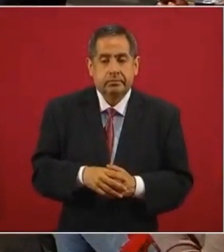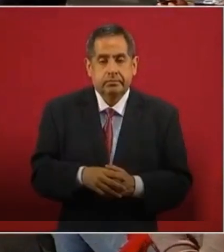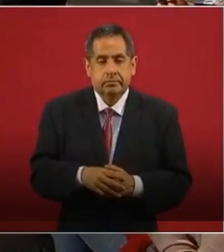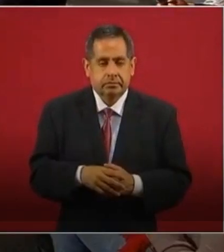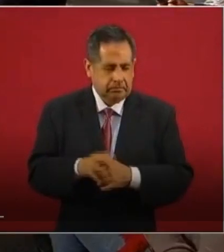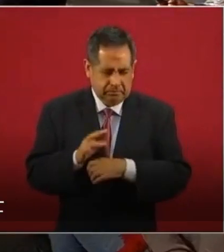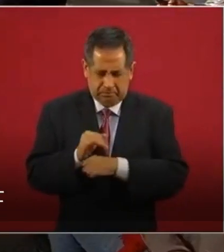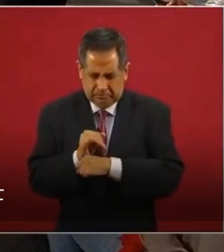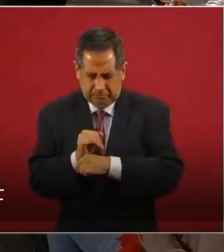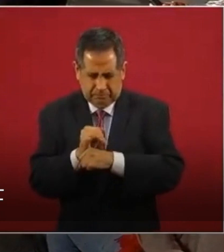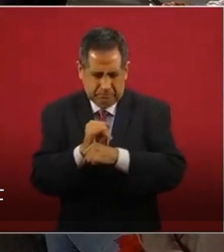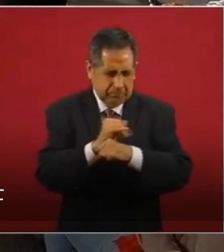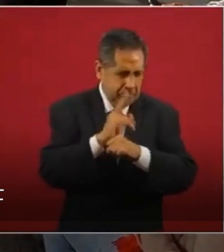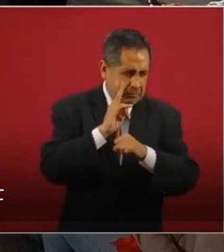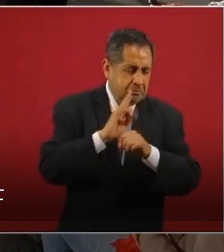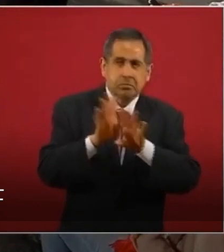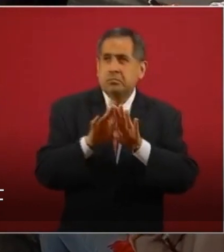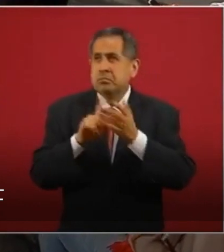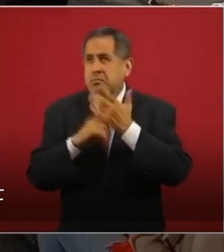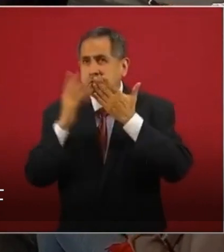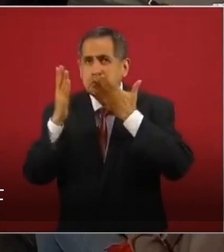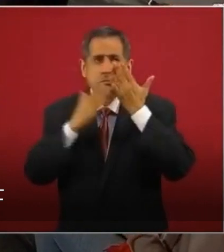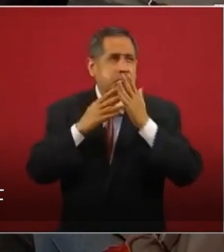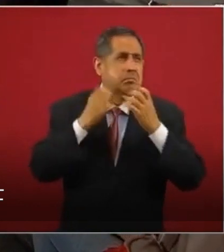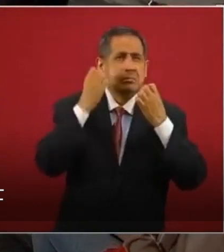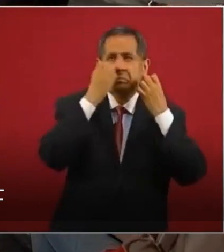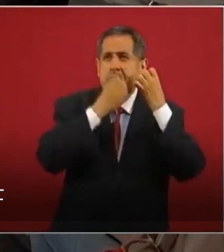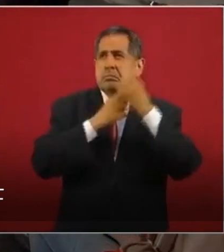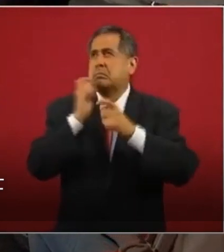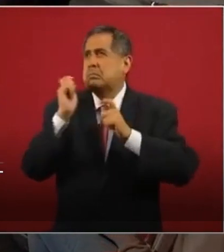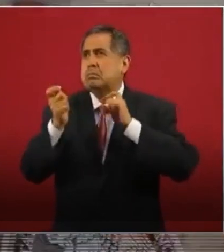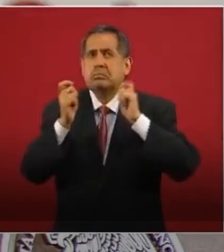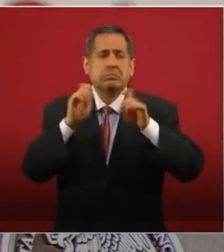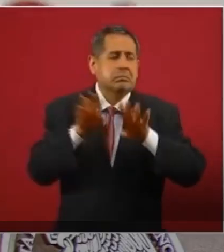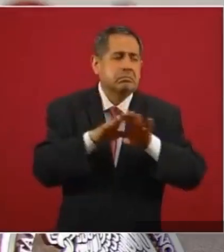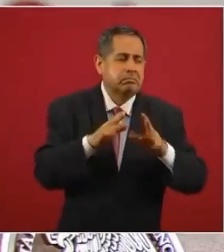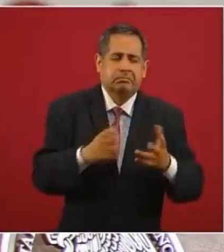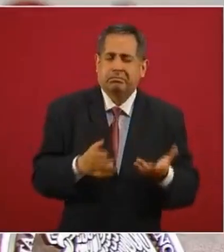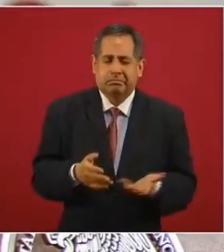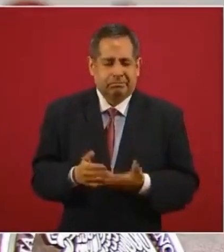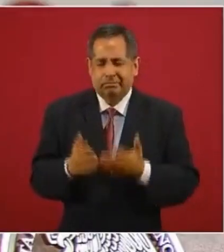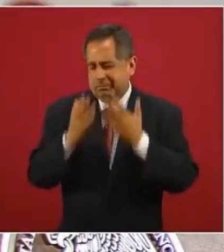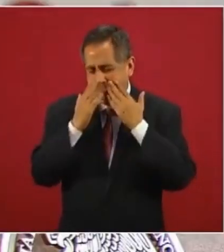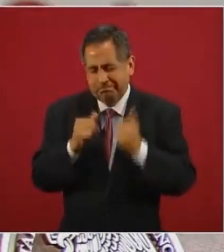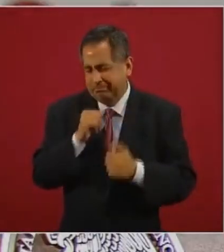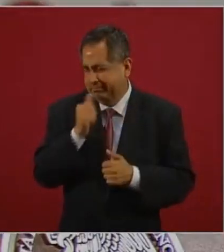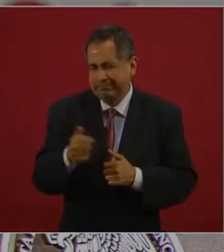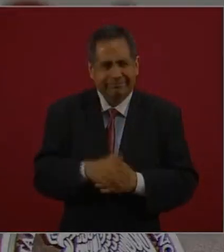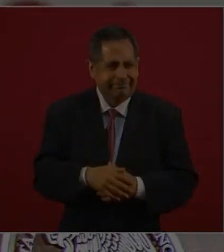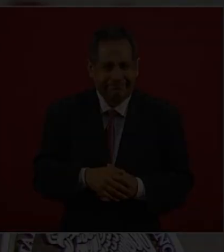hace una investigación, se hacen estudios y no es así.